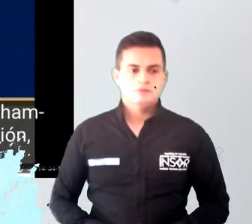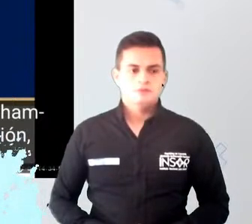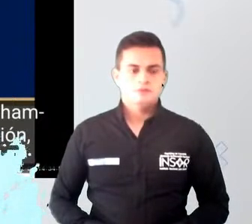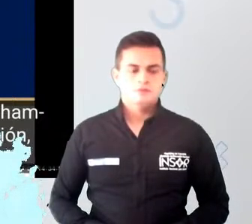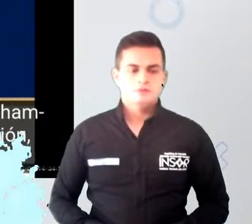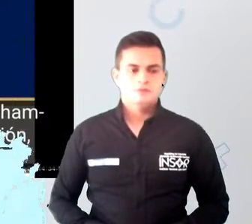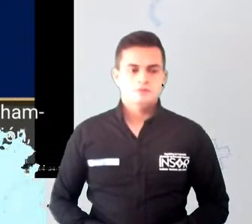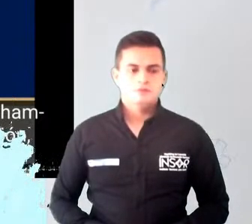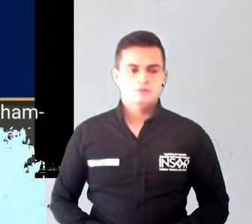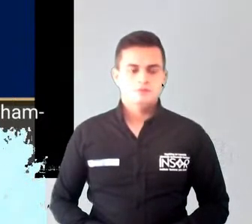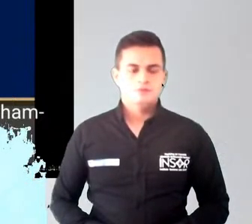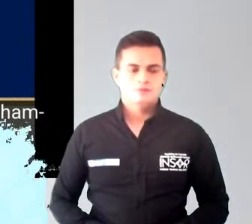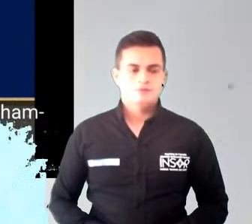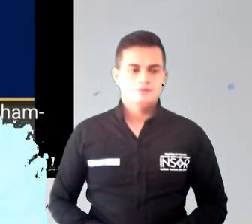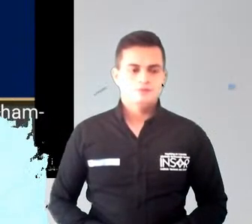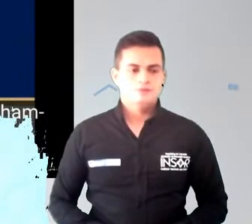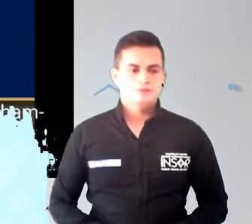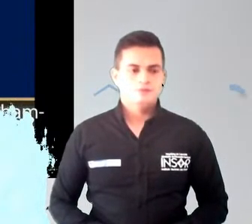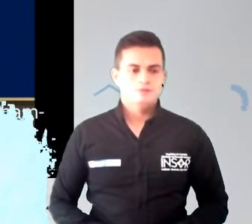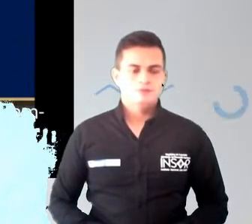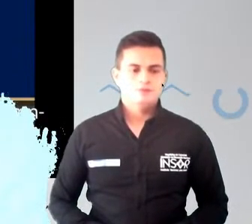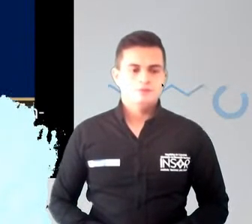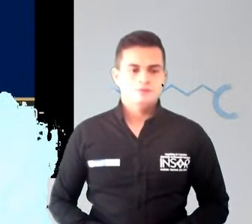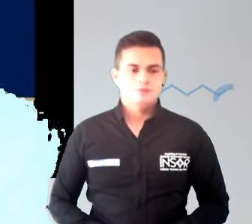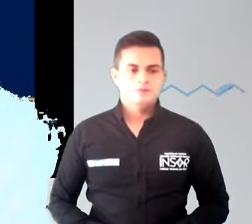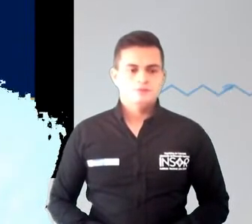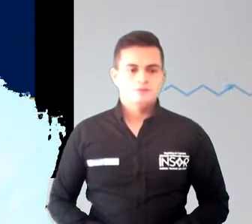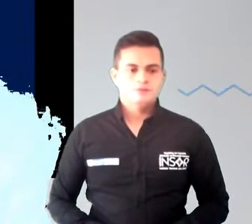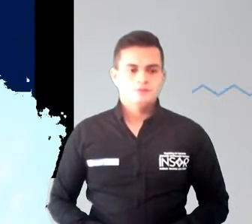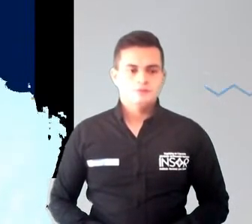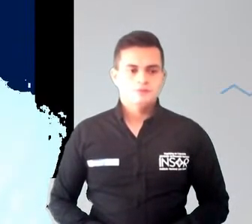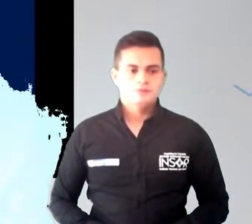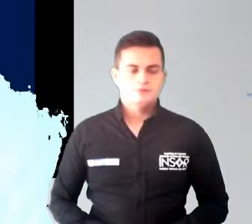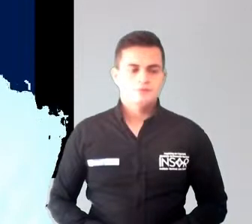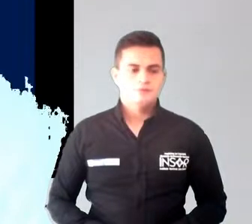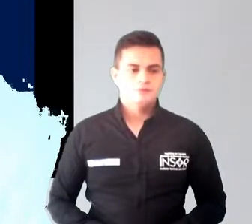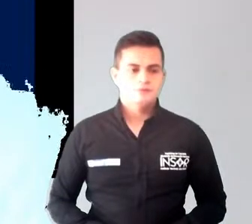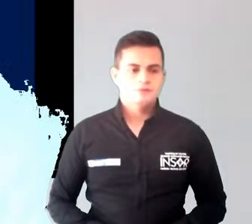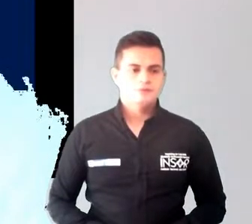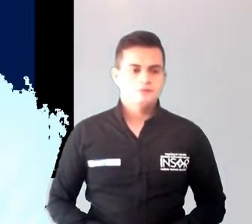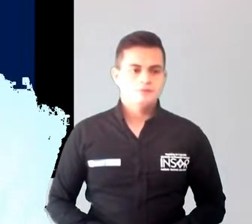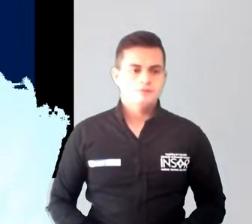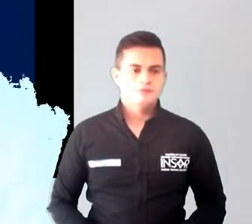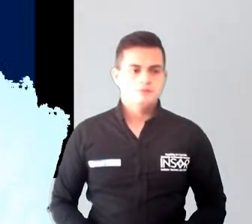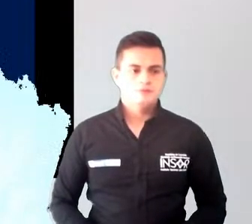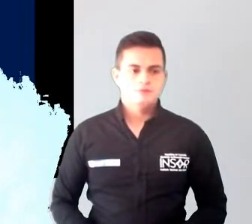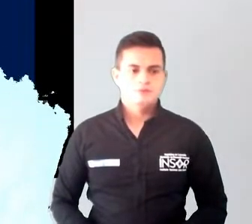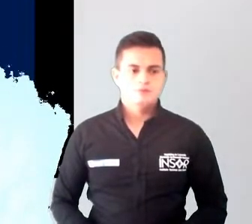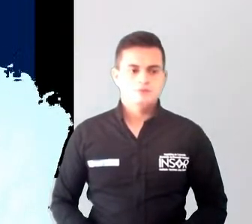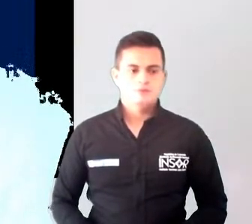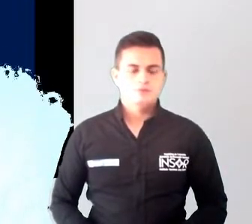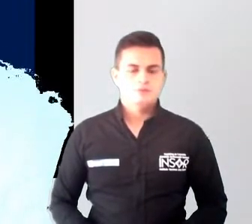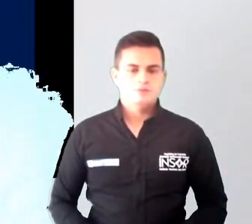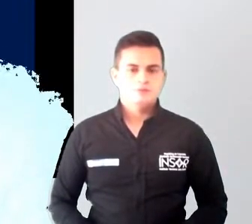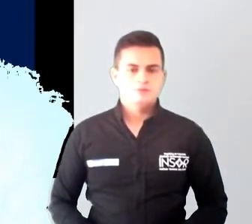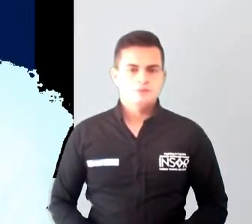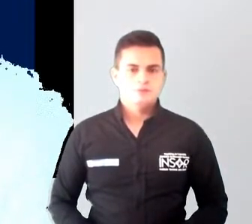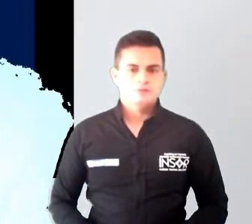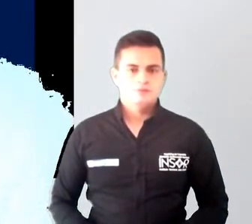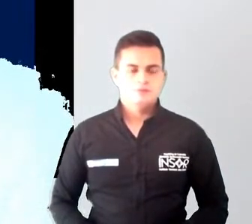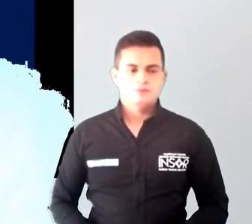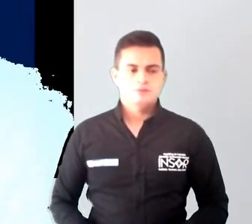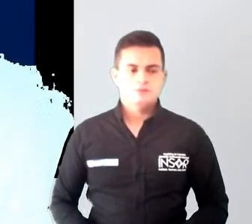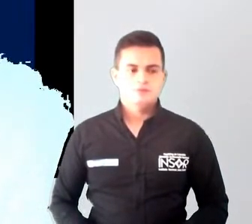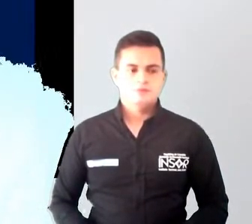Voy a volver acá y les voy a mostrar las diapositivas. Por lo tanto, si desean recibir estas diapositivas